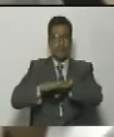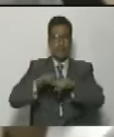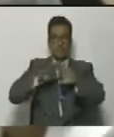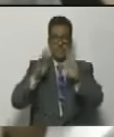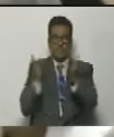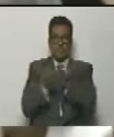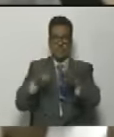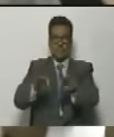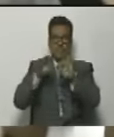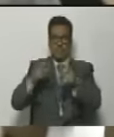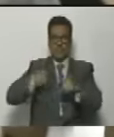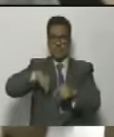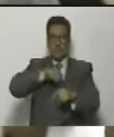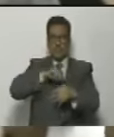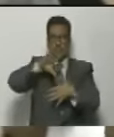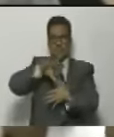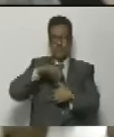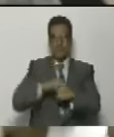los de nuestra América.